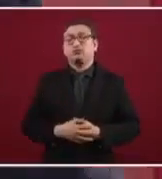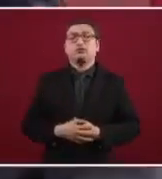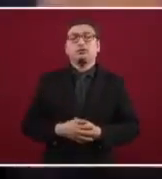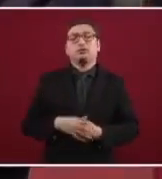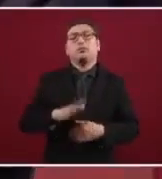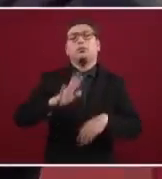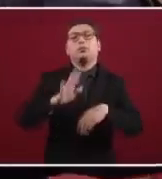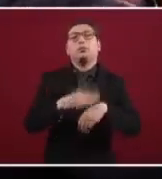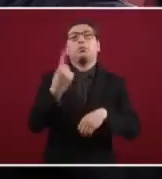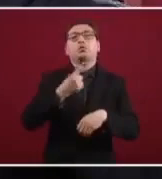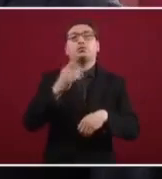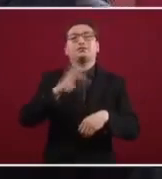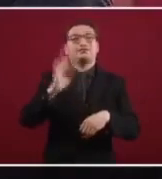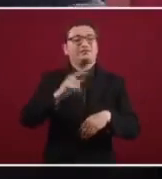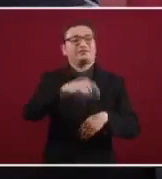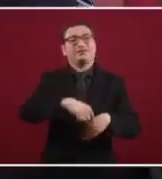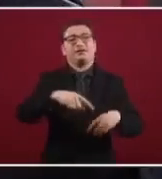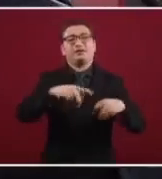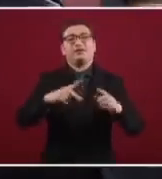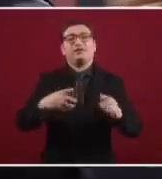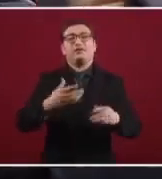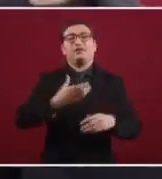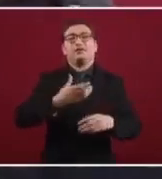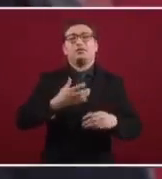porque también si lo hacemos en el patio,